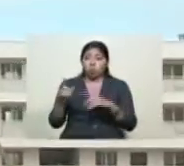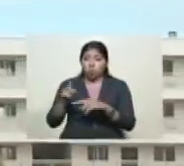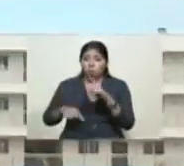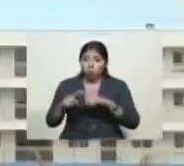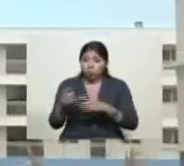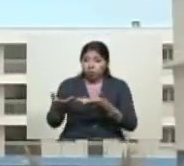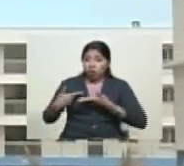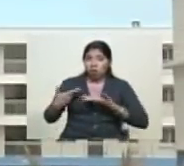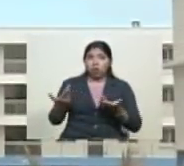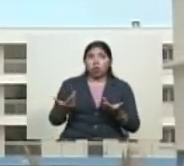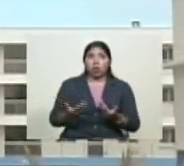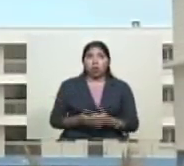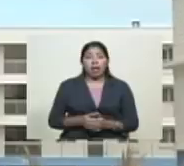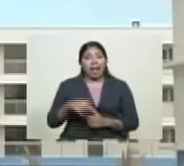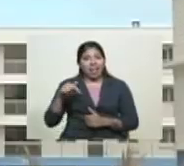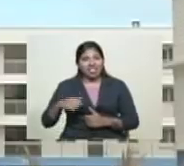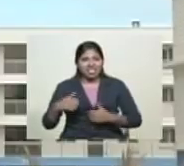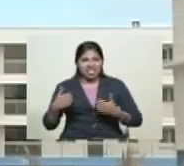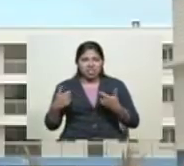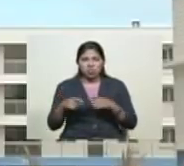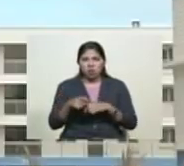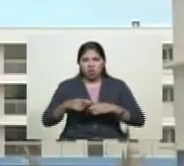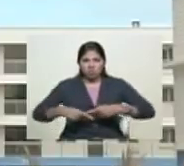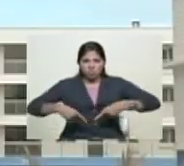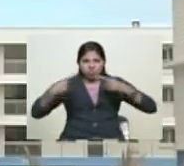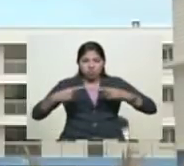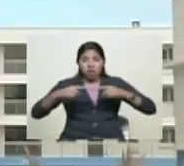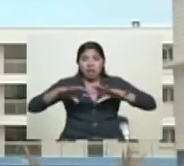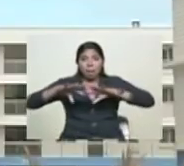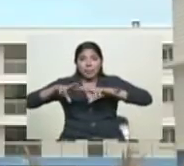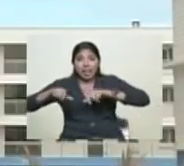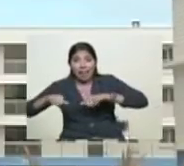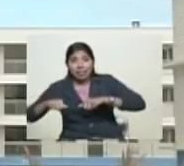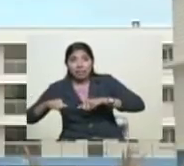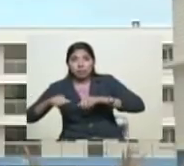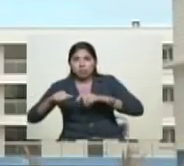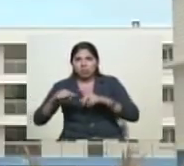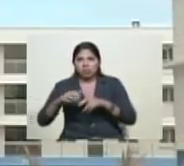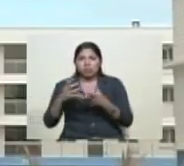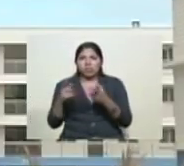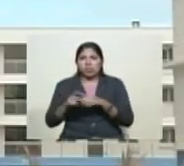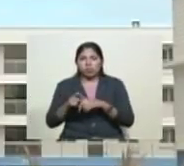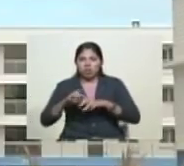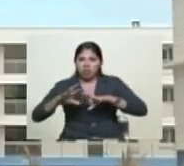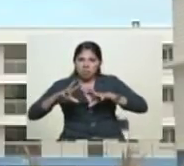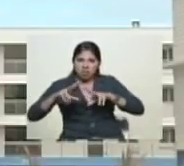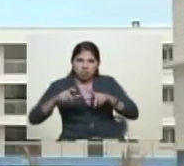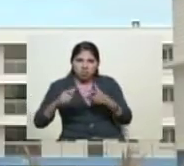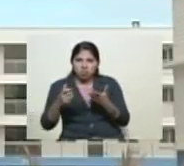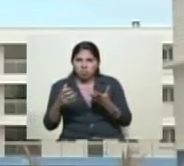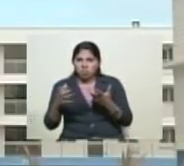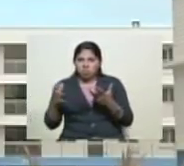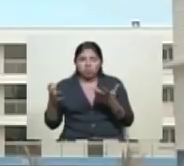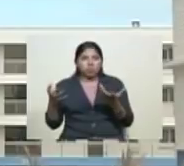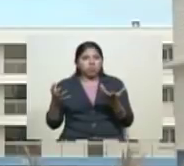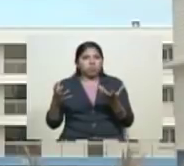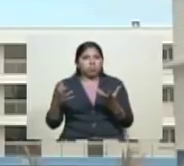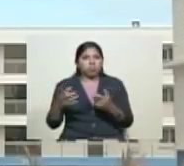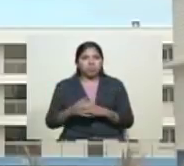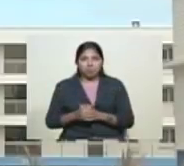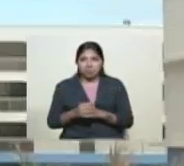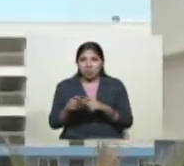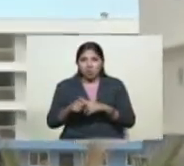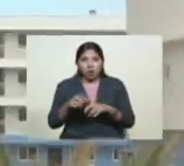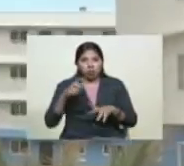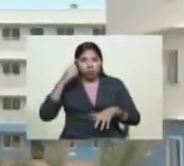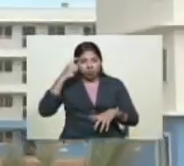Tarek, entre el capitalismo que no termina de morir y saca sus garras como un zombi. Capitalismo saca sus